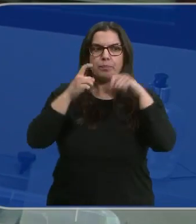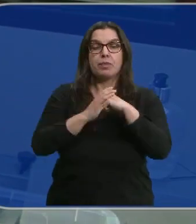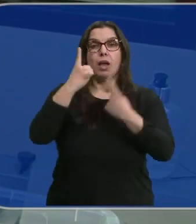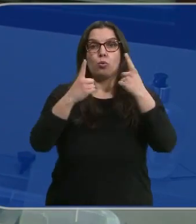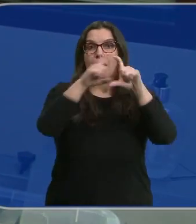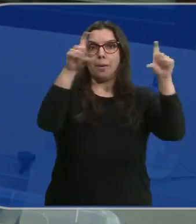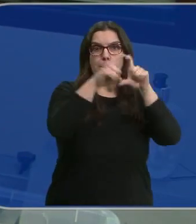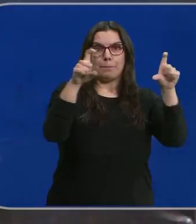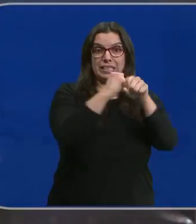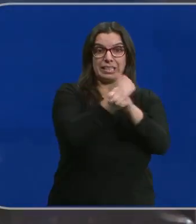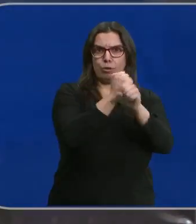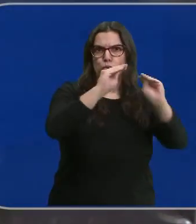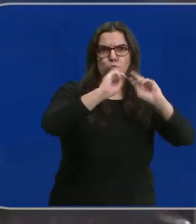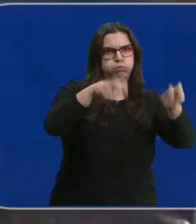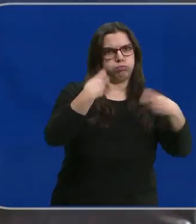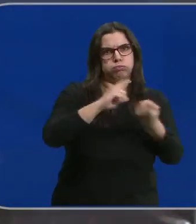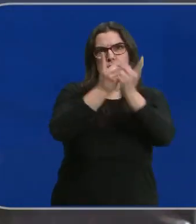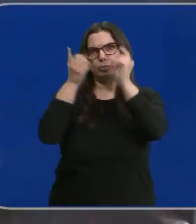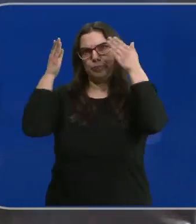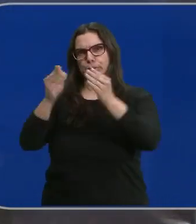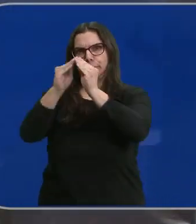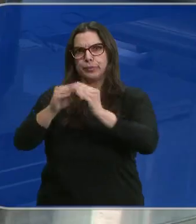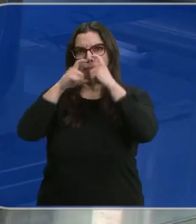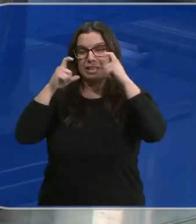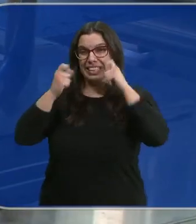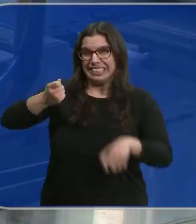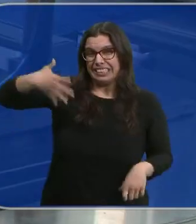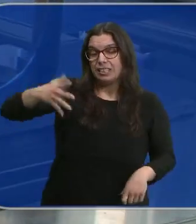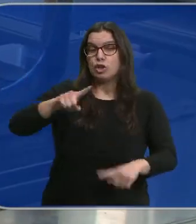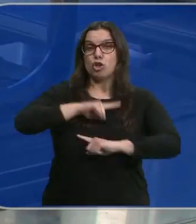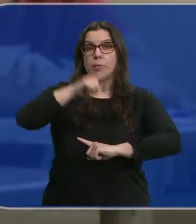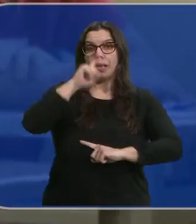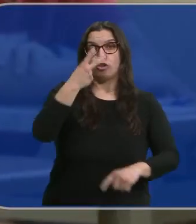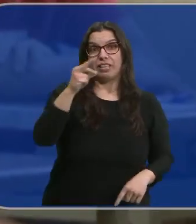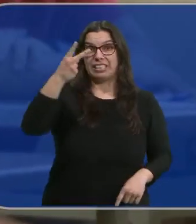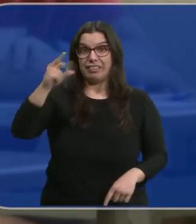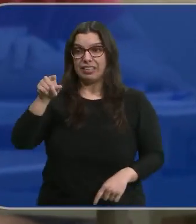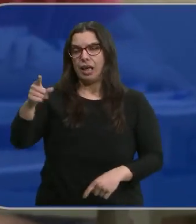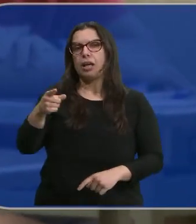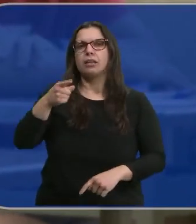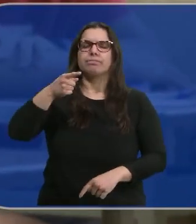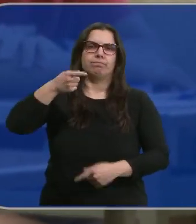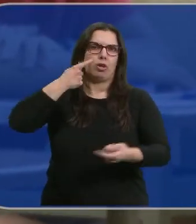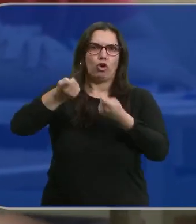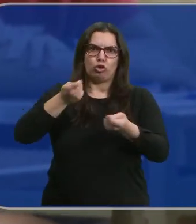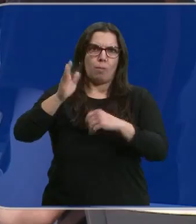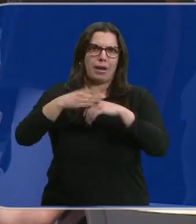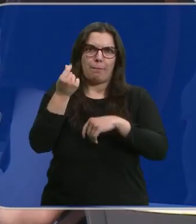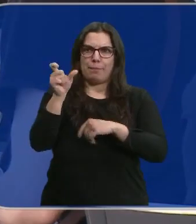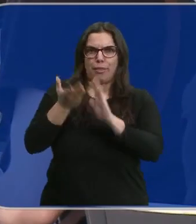su actividad y se centraron en fabricarlas. Se encareció tanto que en noviembre de 2020 se regula su precio en el